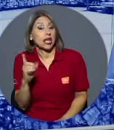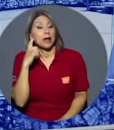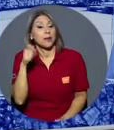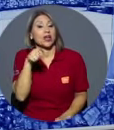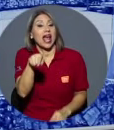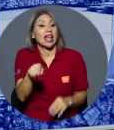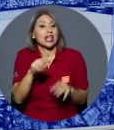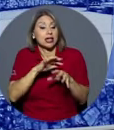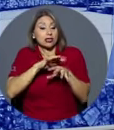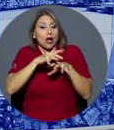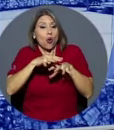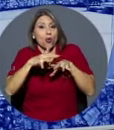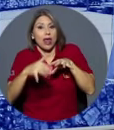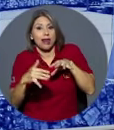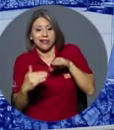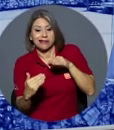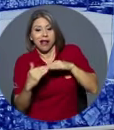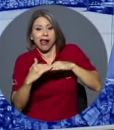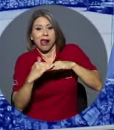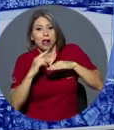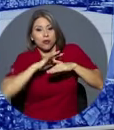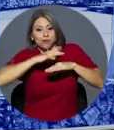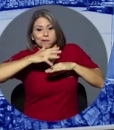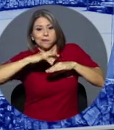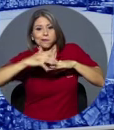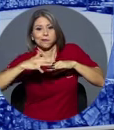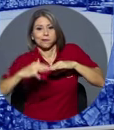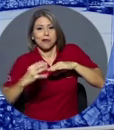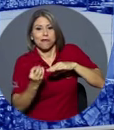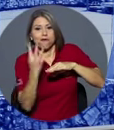por sedimentos volcánicos o depósitos